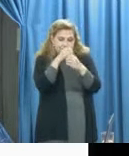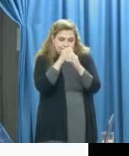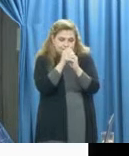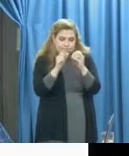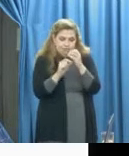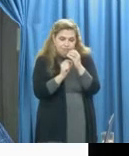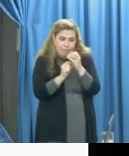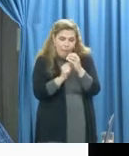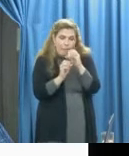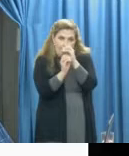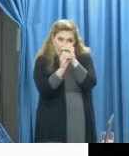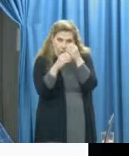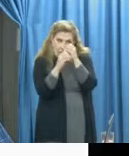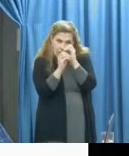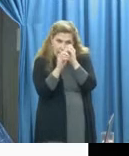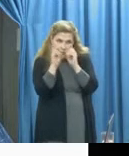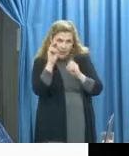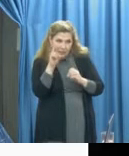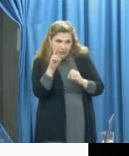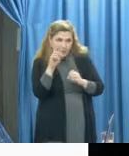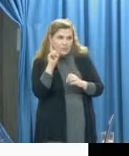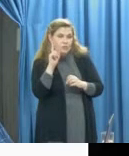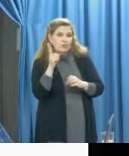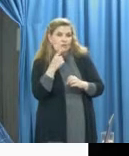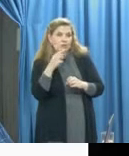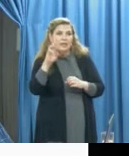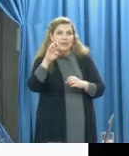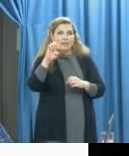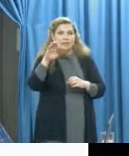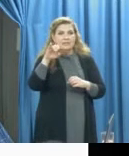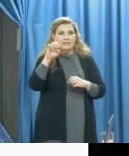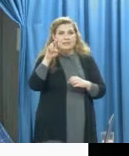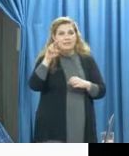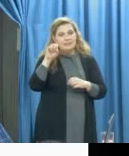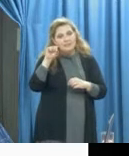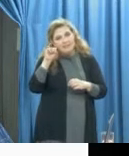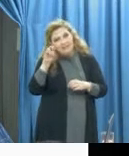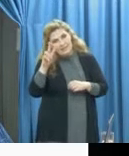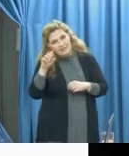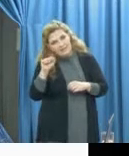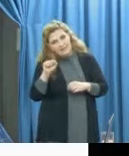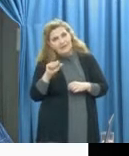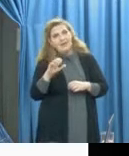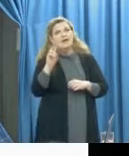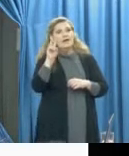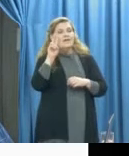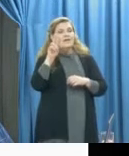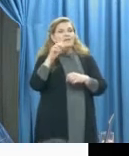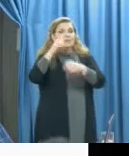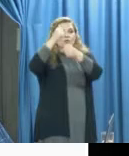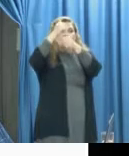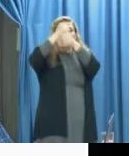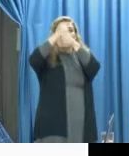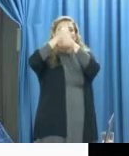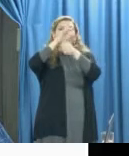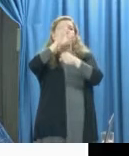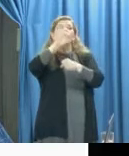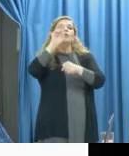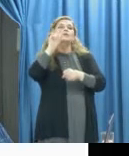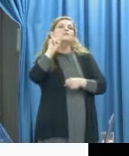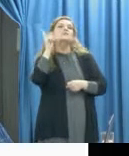pensamos en una sordera recesiva, solo tenemos una generación con afectados y arriba algún abuelo